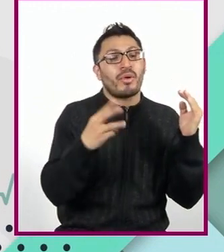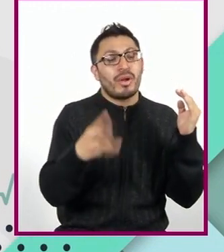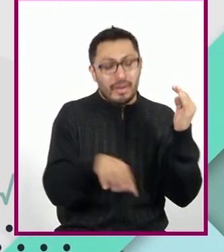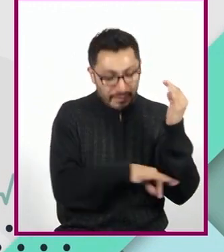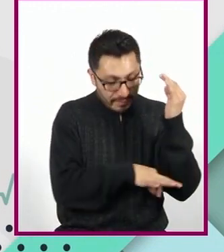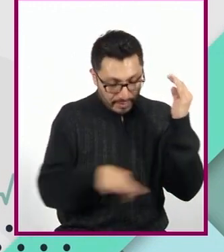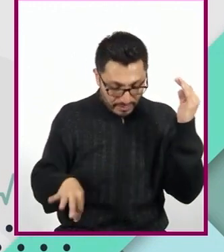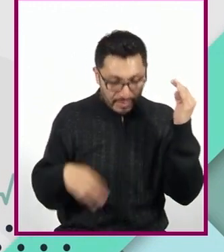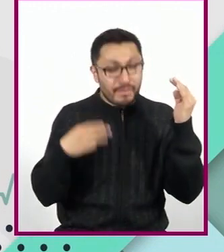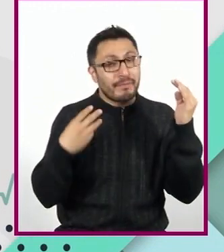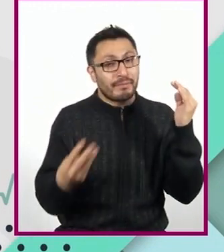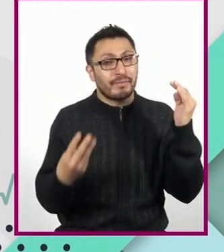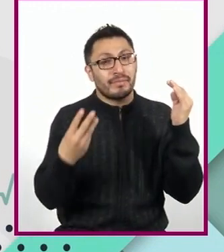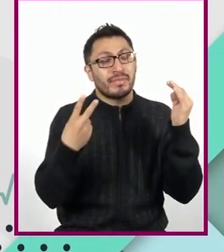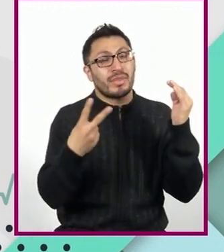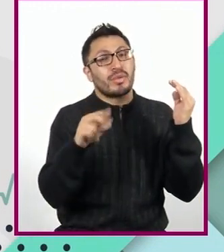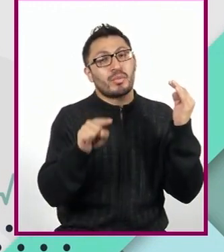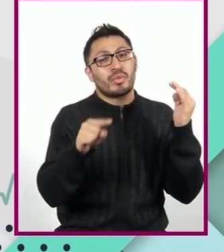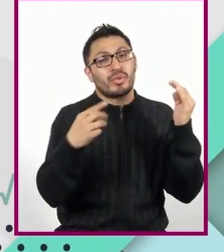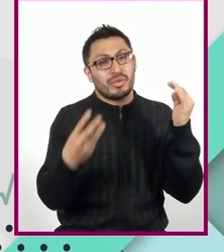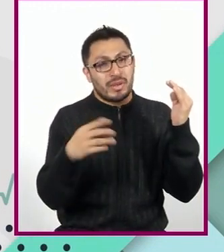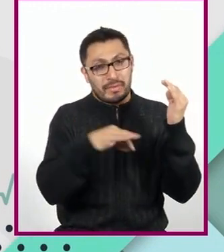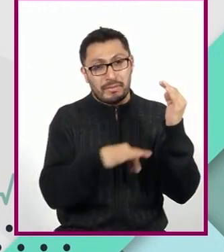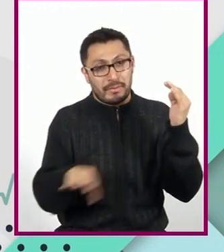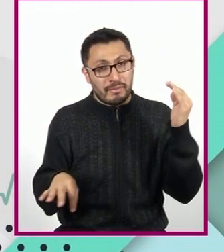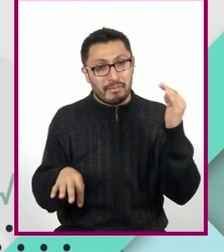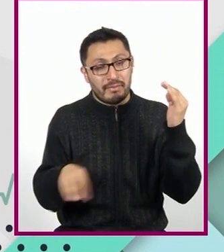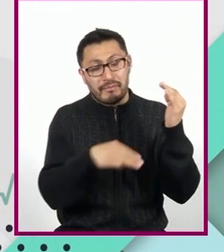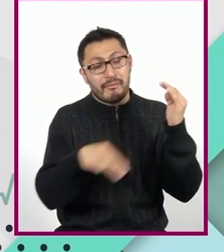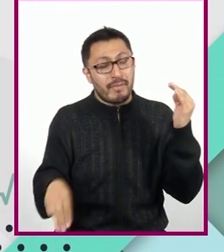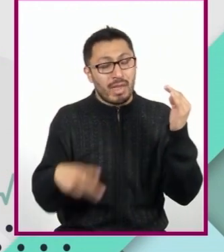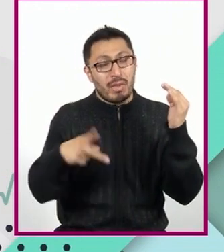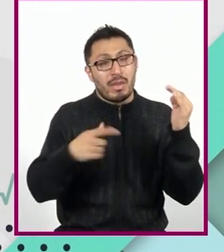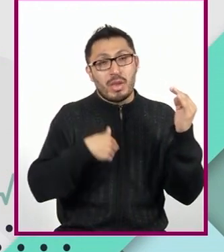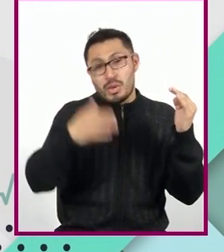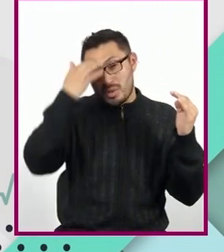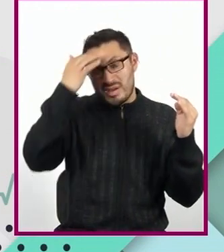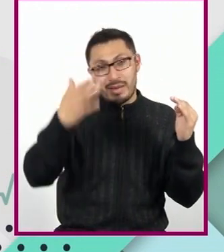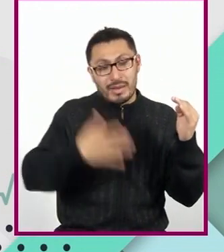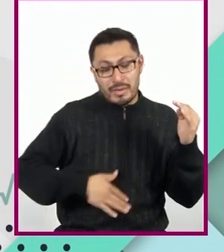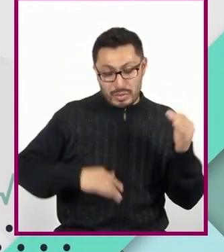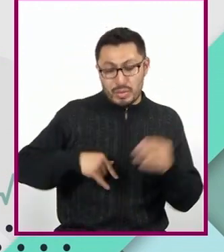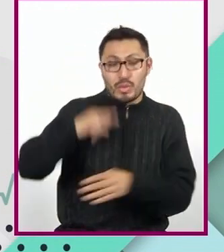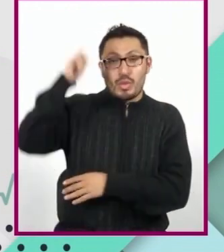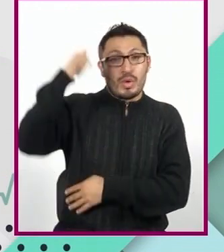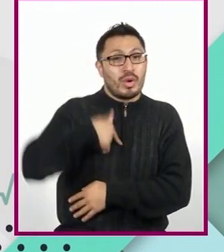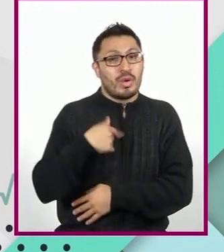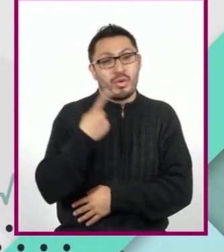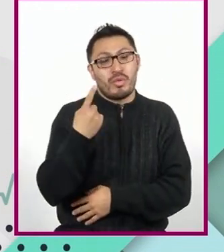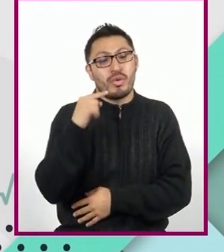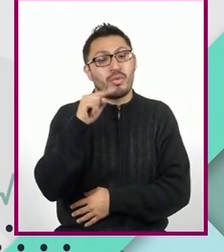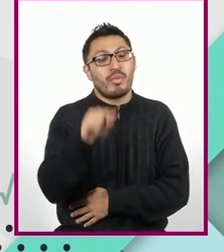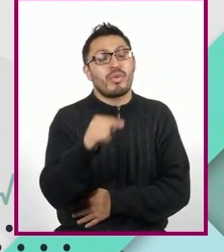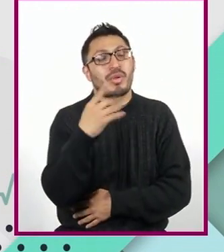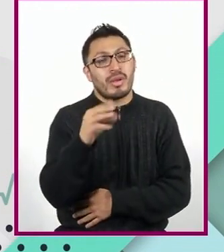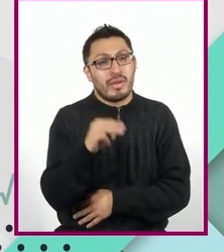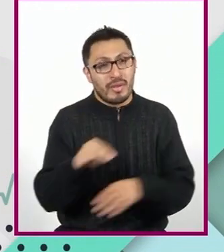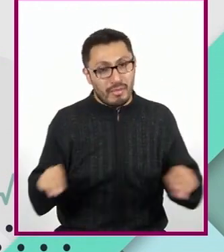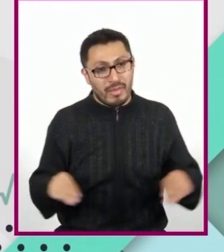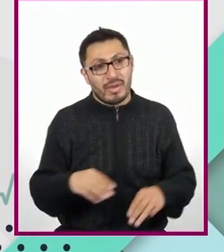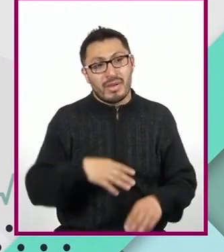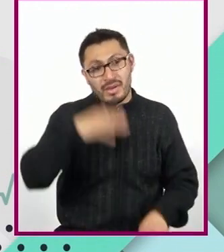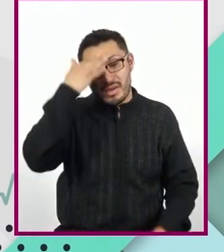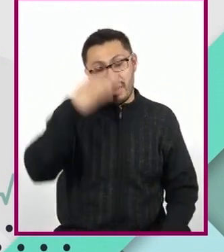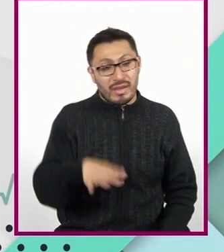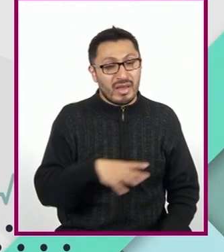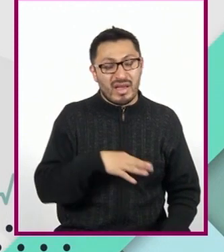metros. Sin embargo, yo sé que mi altura es de 1.5 metros. Ya sabemos que existe una